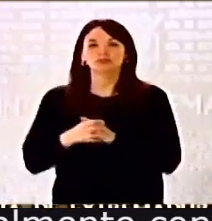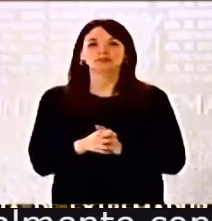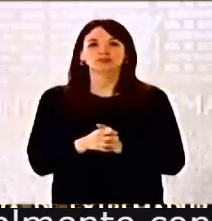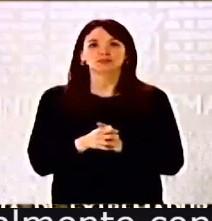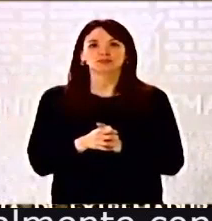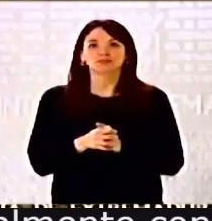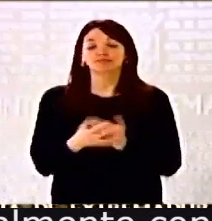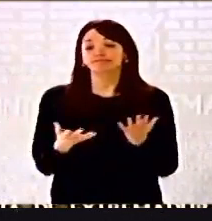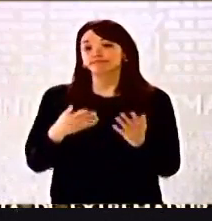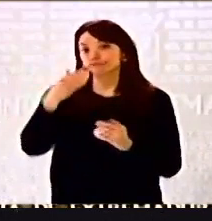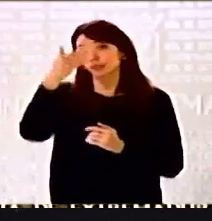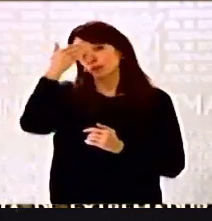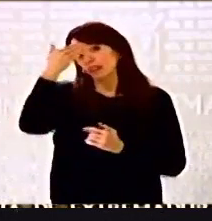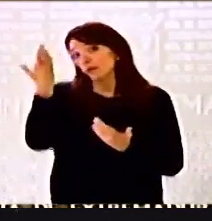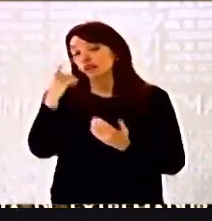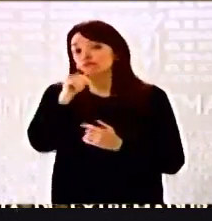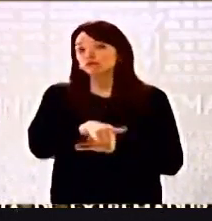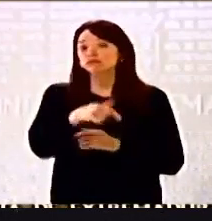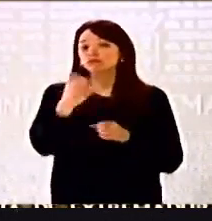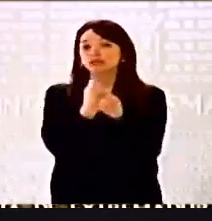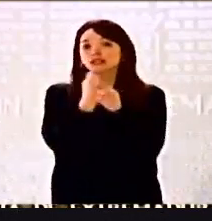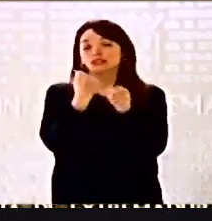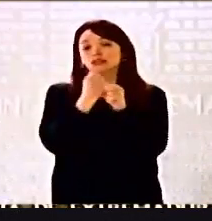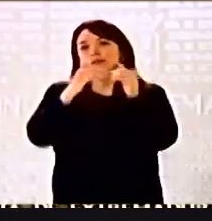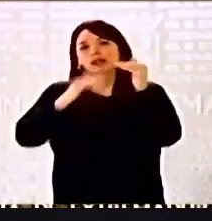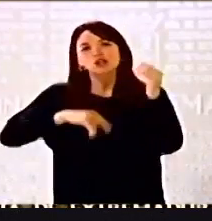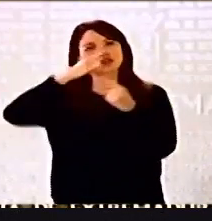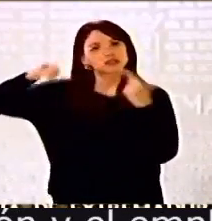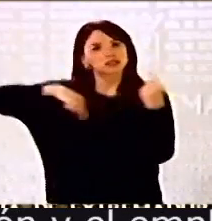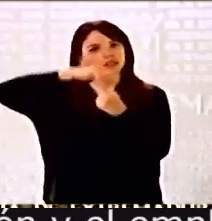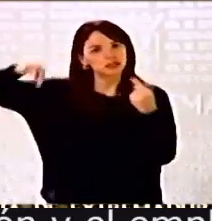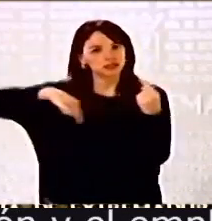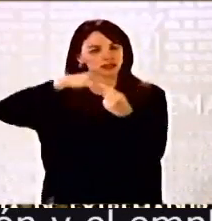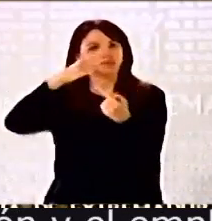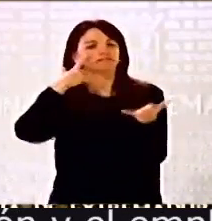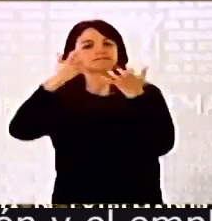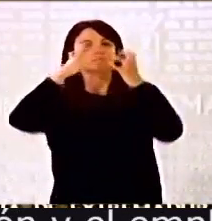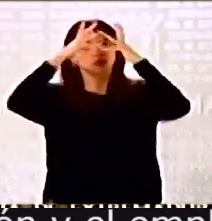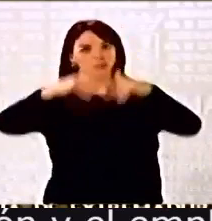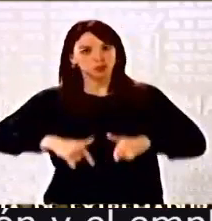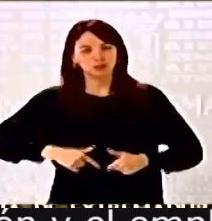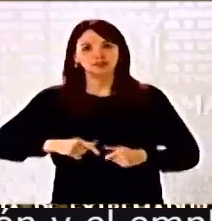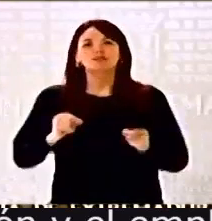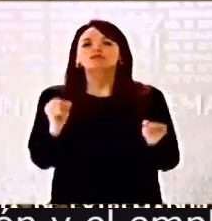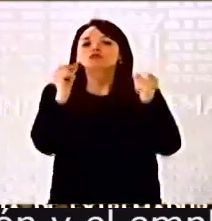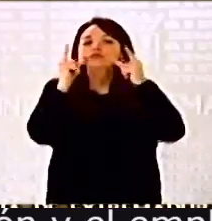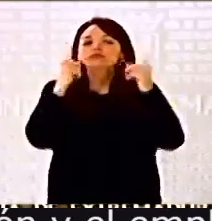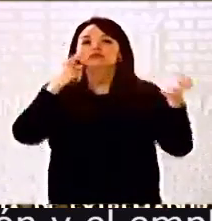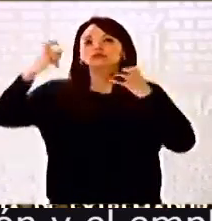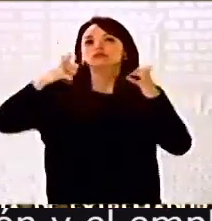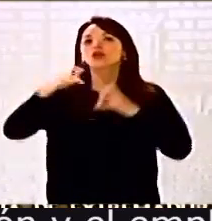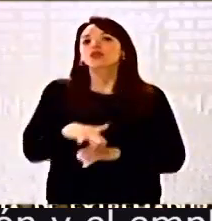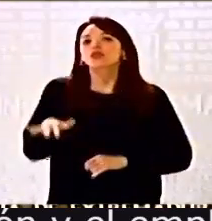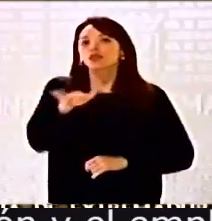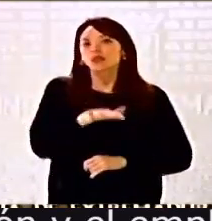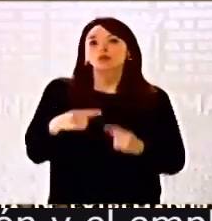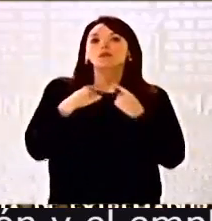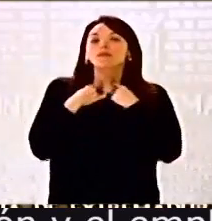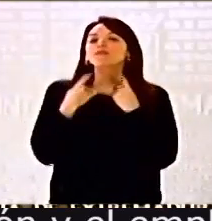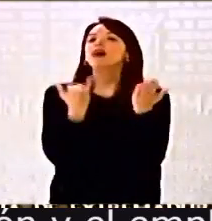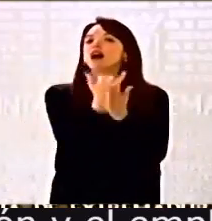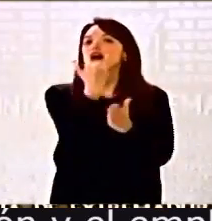Fundamentalmente, esa pérdida anual de la ocupación y el empleo interanual, donde se ha detectado sustancialmente, ha sido en